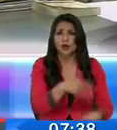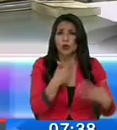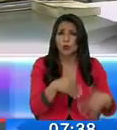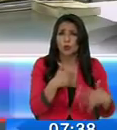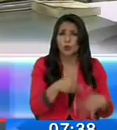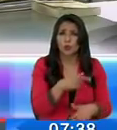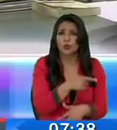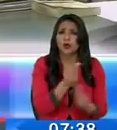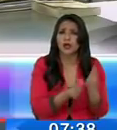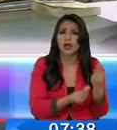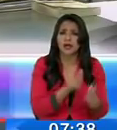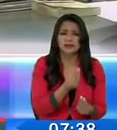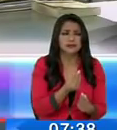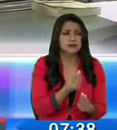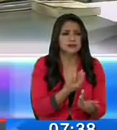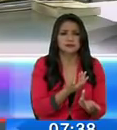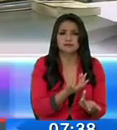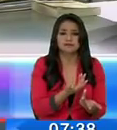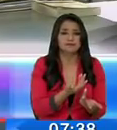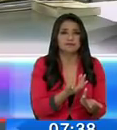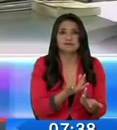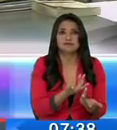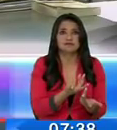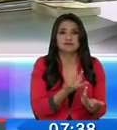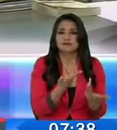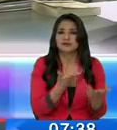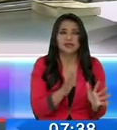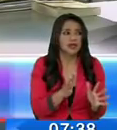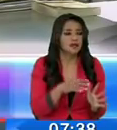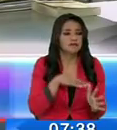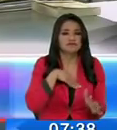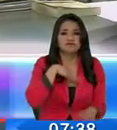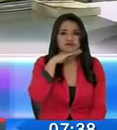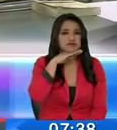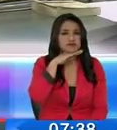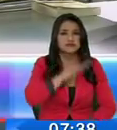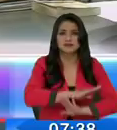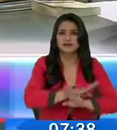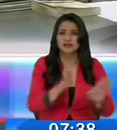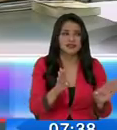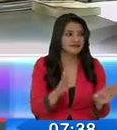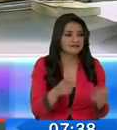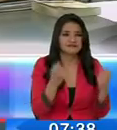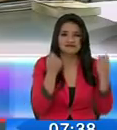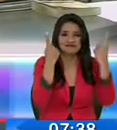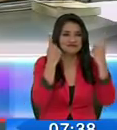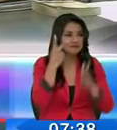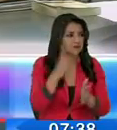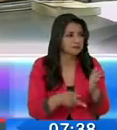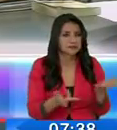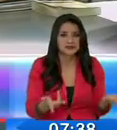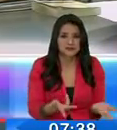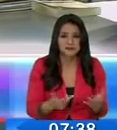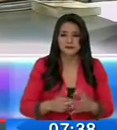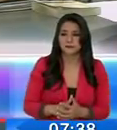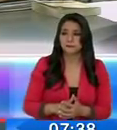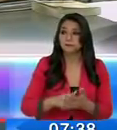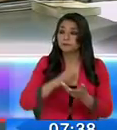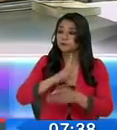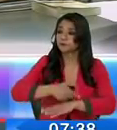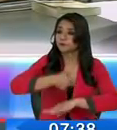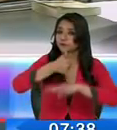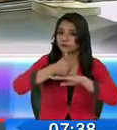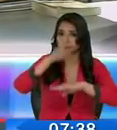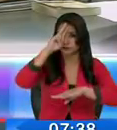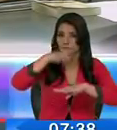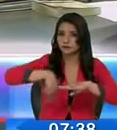el que comienza a derramarse el contenido del vaso, porque ya esto es inaudito. Y en la Corte Nacional, los